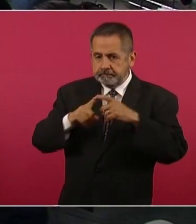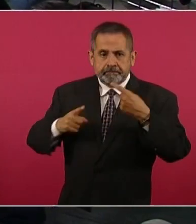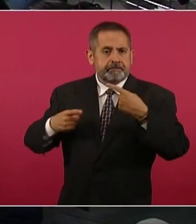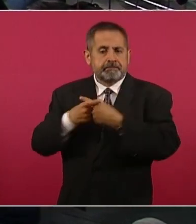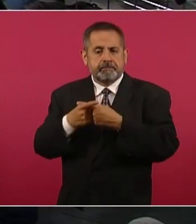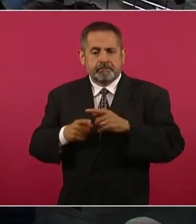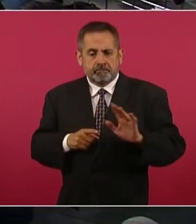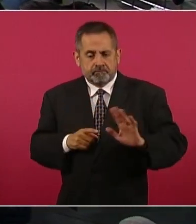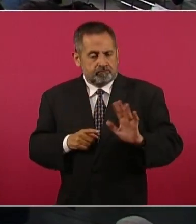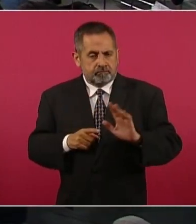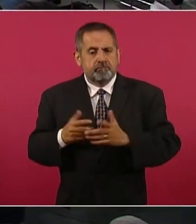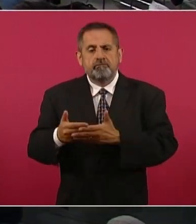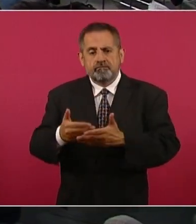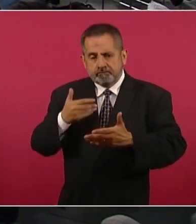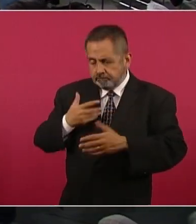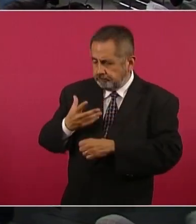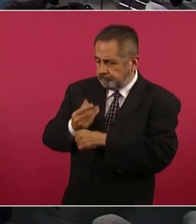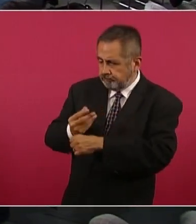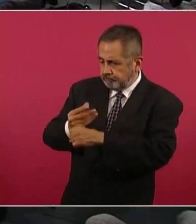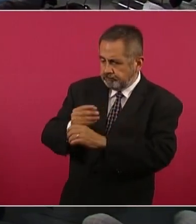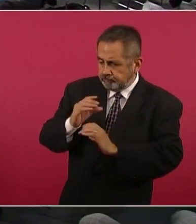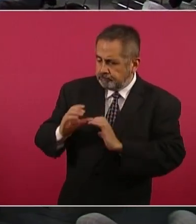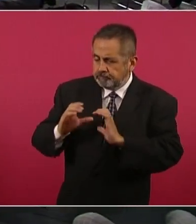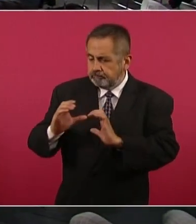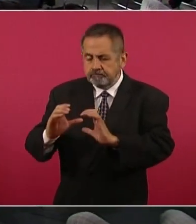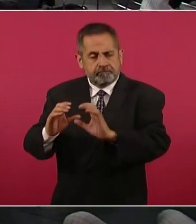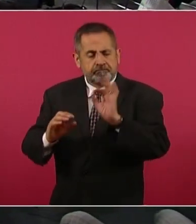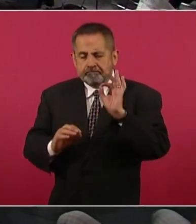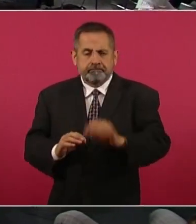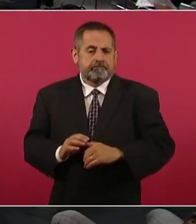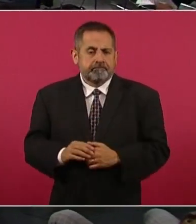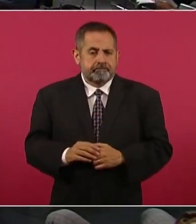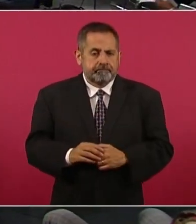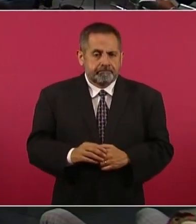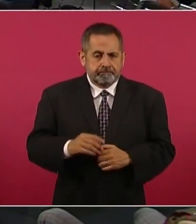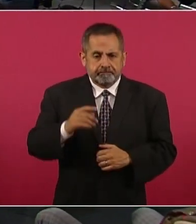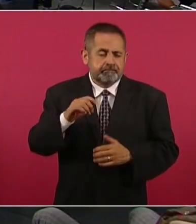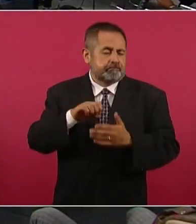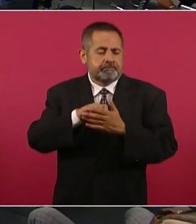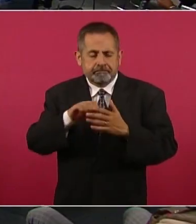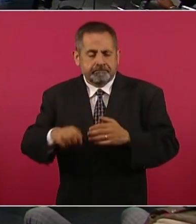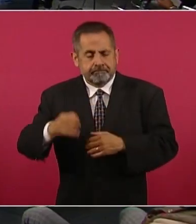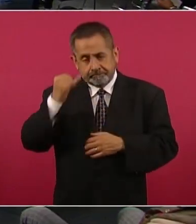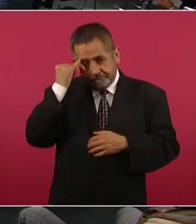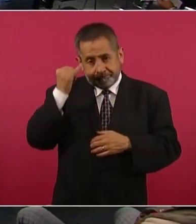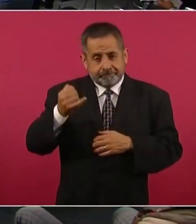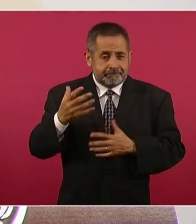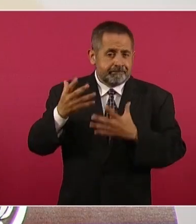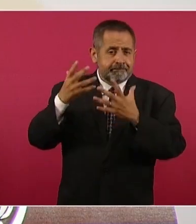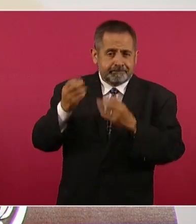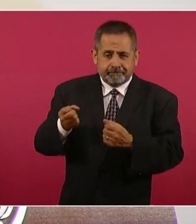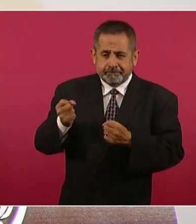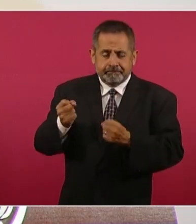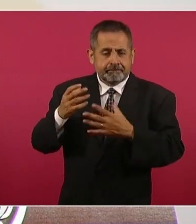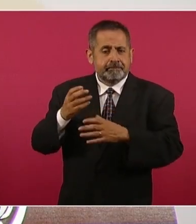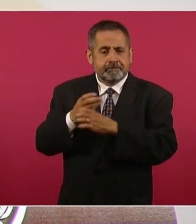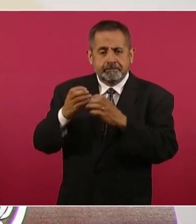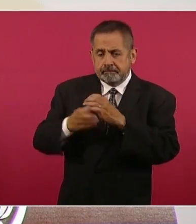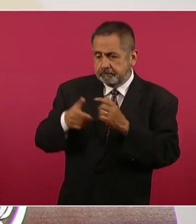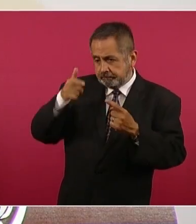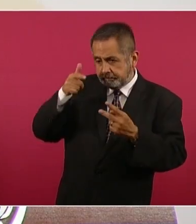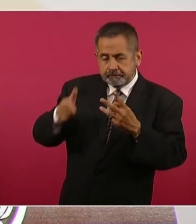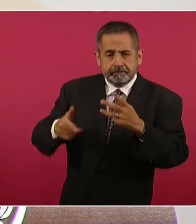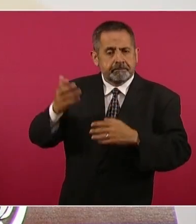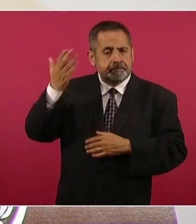pero al mismo tiempo favorecer los hallazgos. Simplemente para darles una idea de la cantidad de hallazgos, ya lo